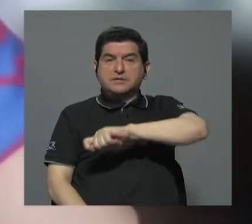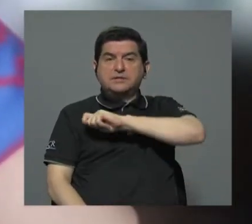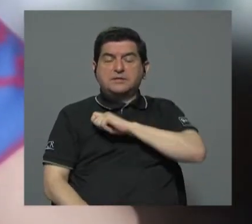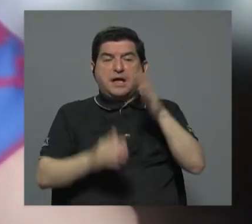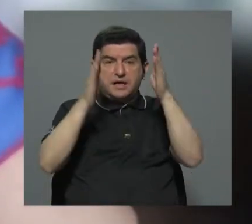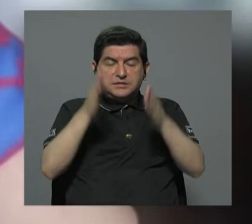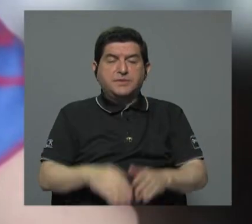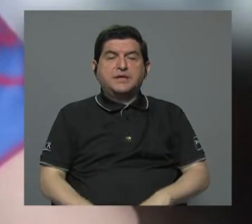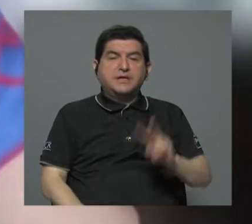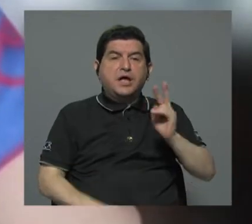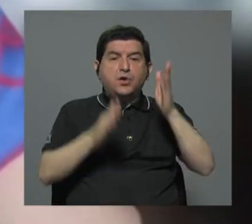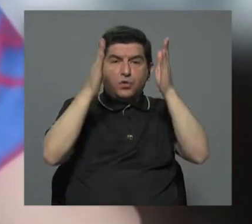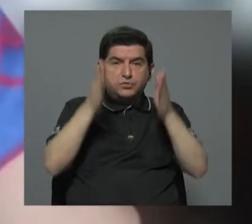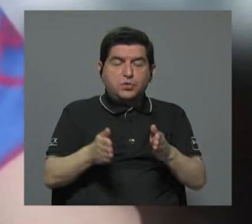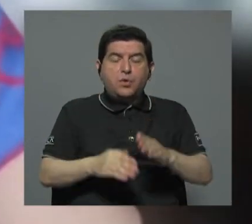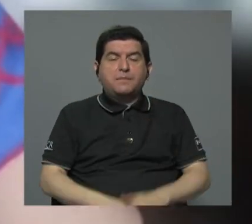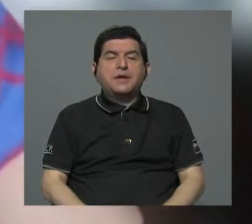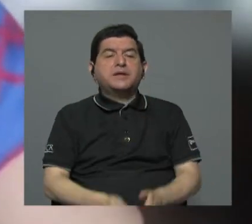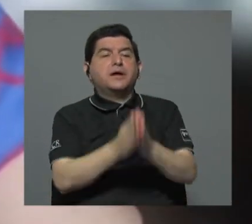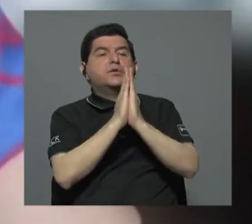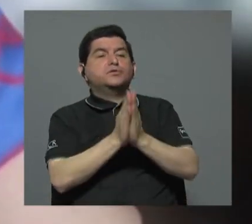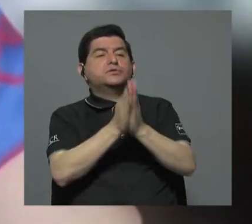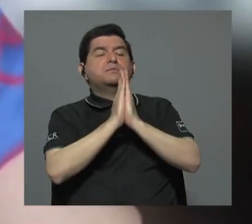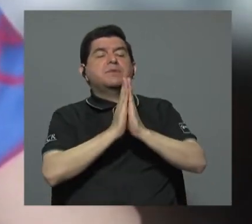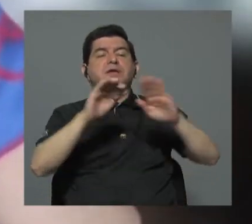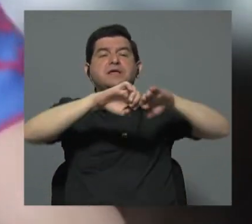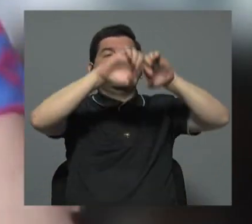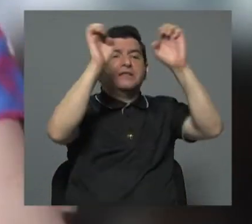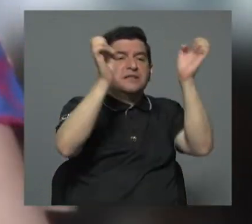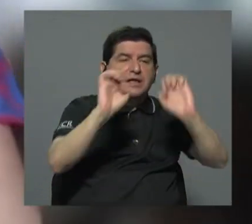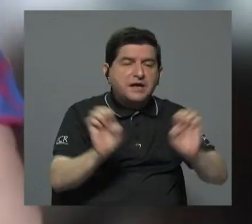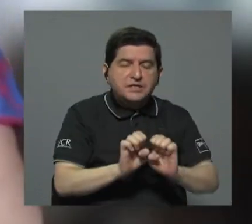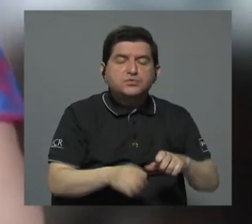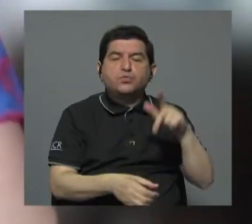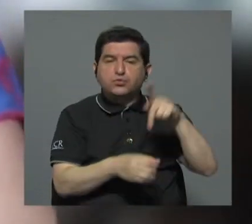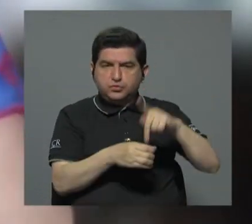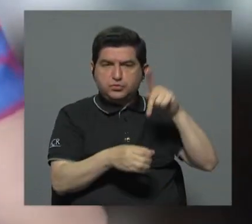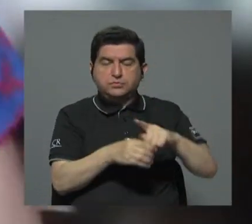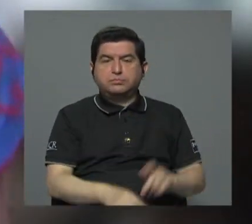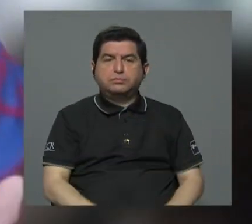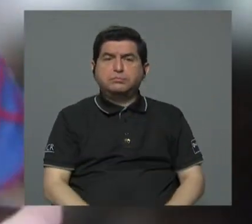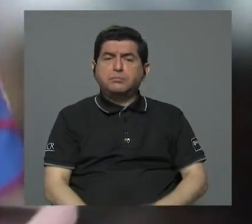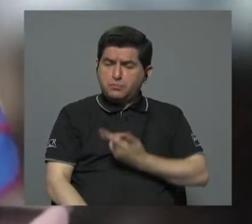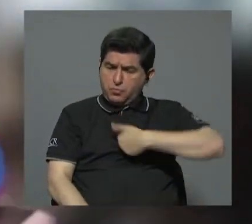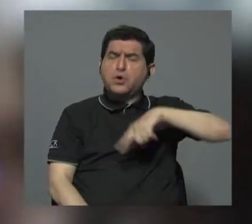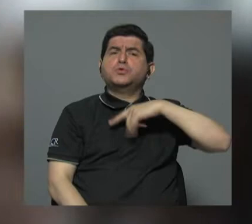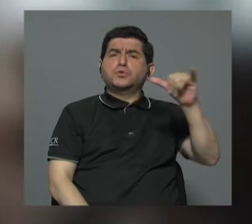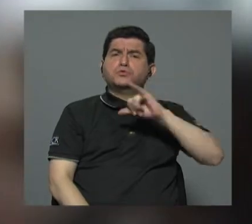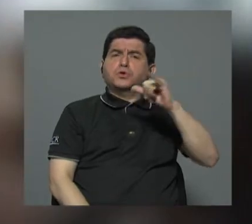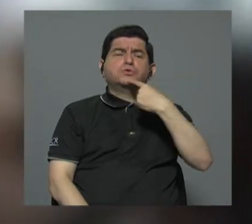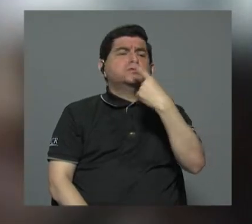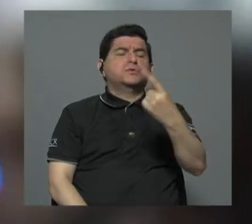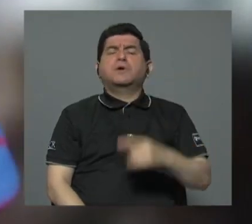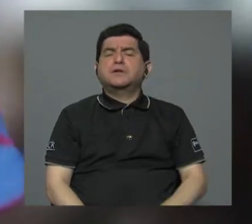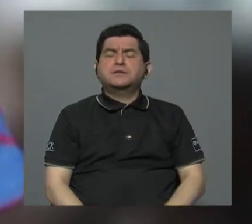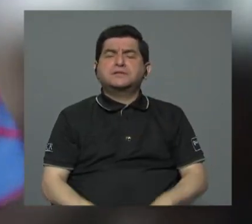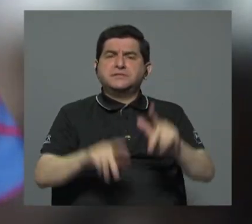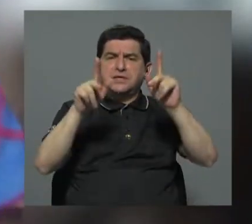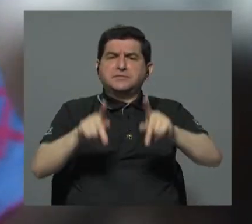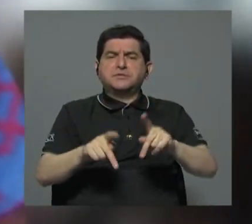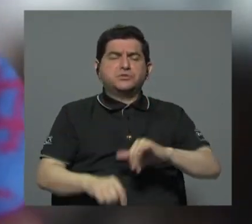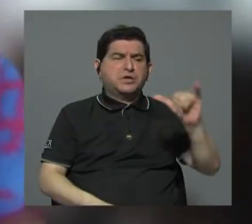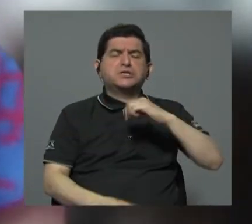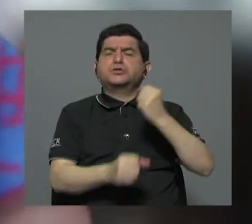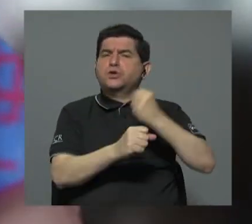compañeros de armas, comienzan a solicitar escudos por esa participación y dicen, bueno, pues nosotros también hicimos exactamente el